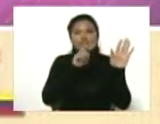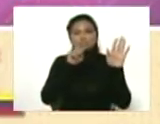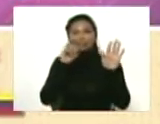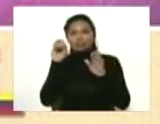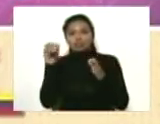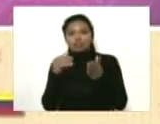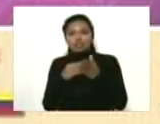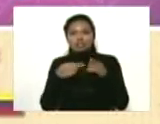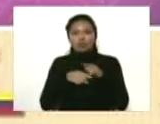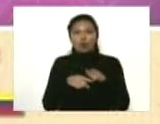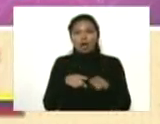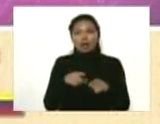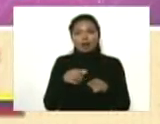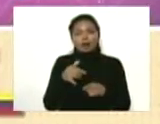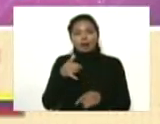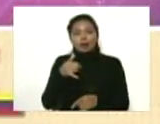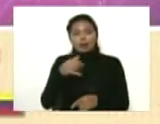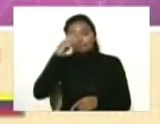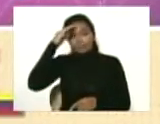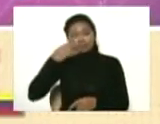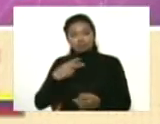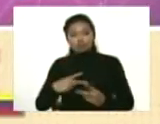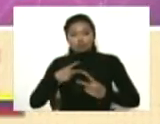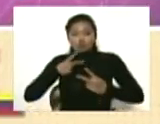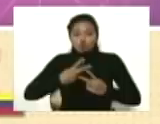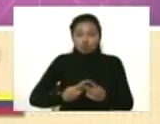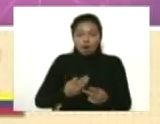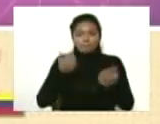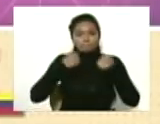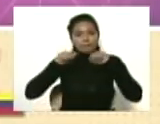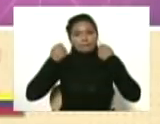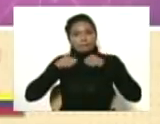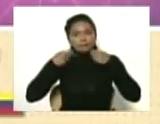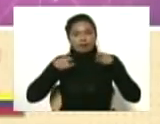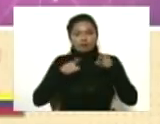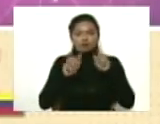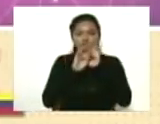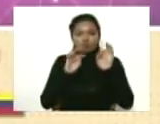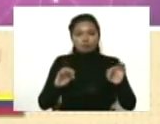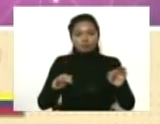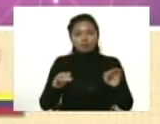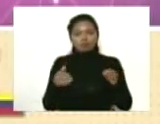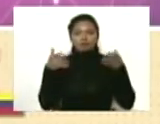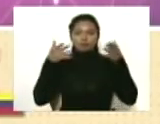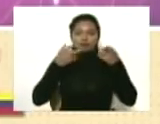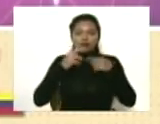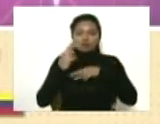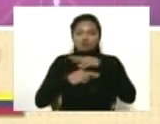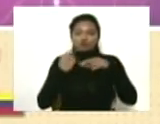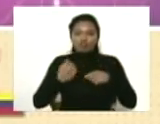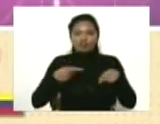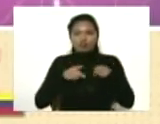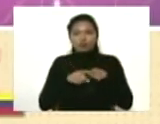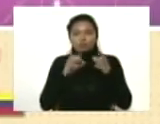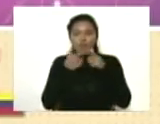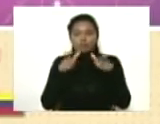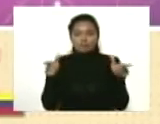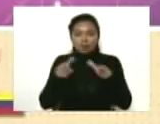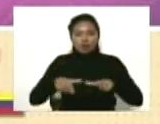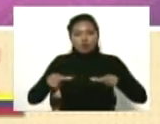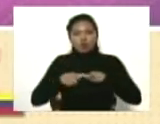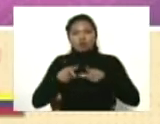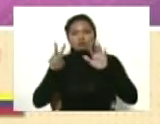88.670 milicianos voluntarios entrenados en el método táctico de resistencia revolucionaria, dispersos a través de